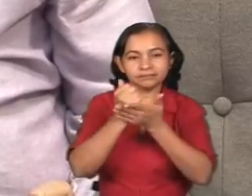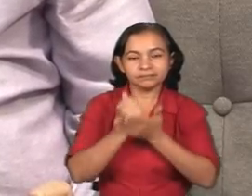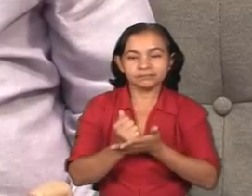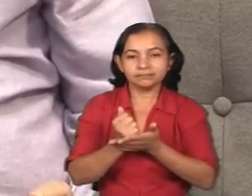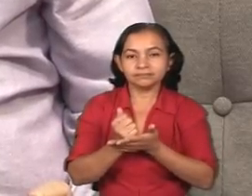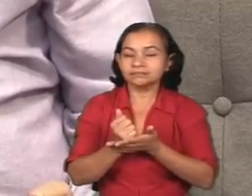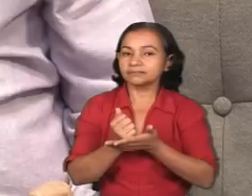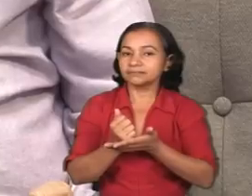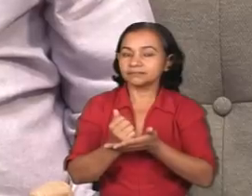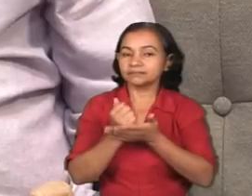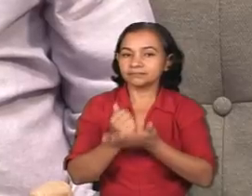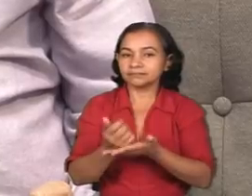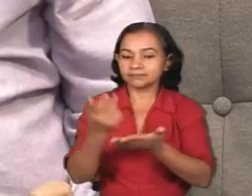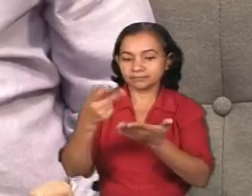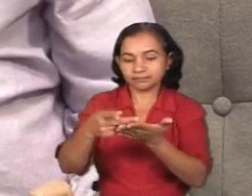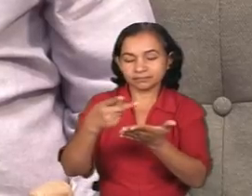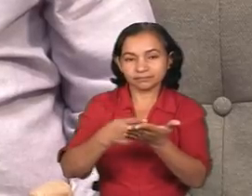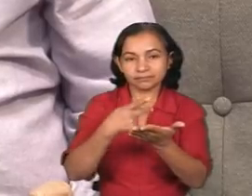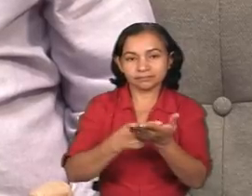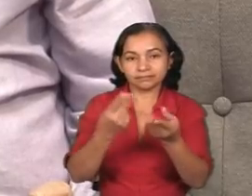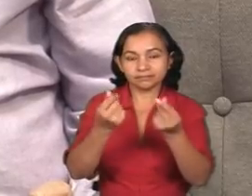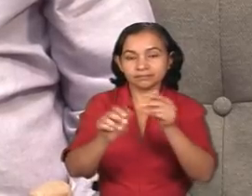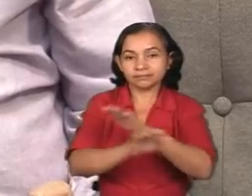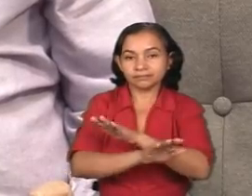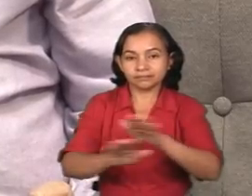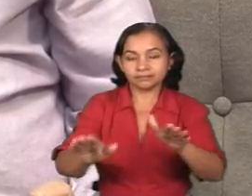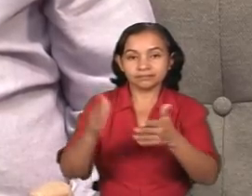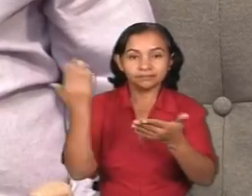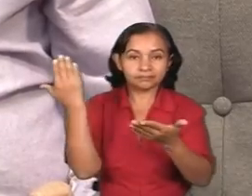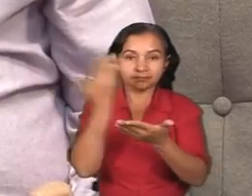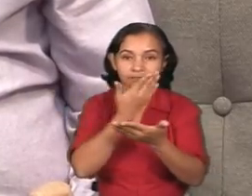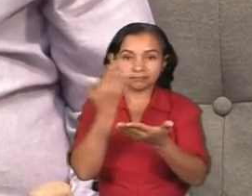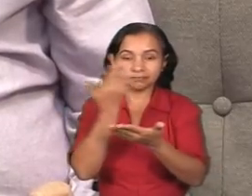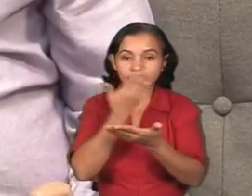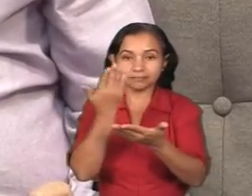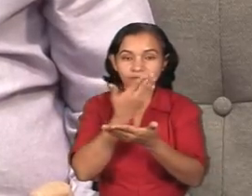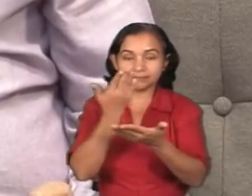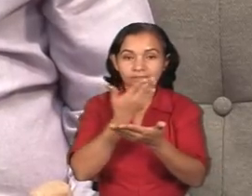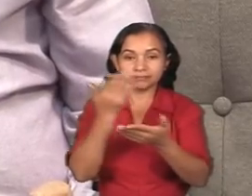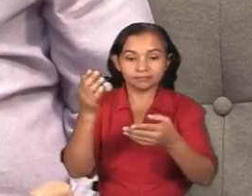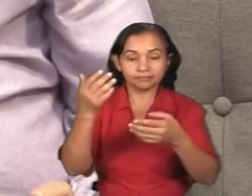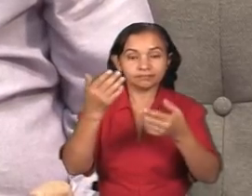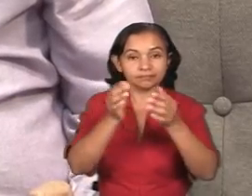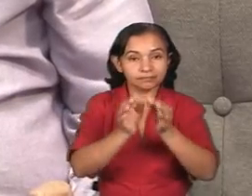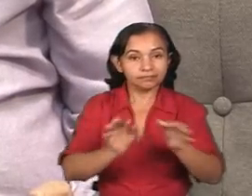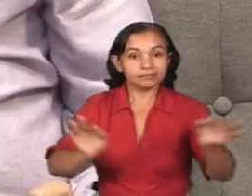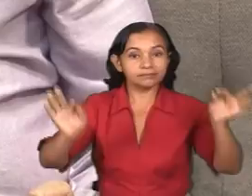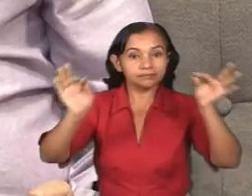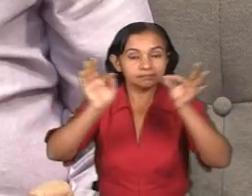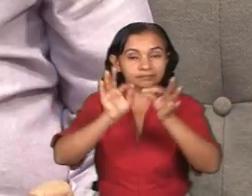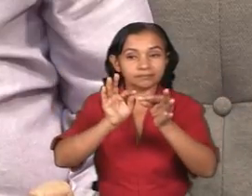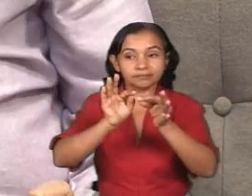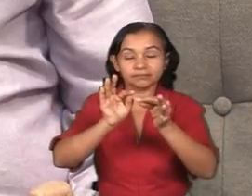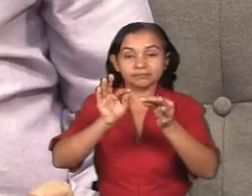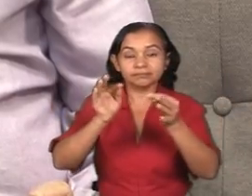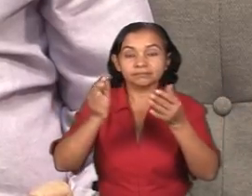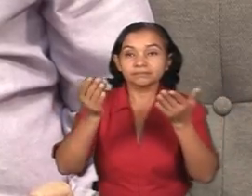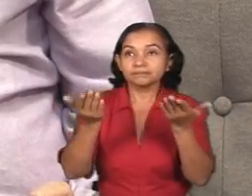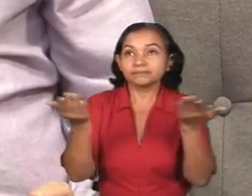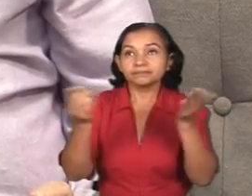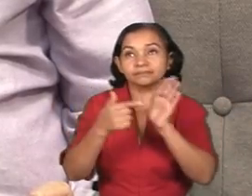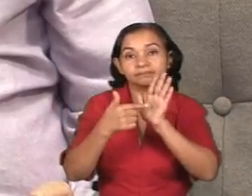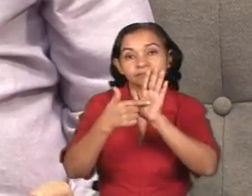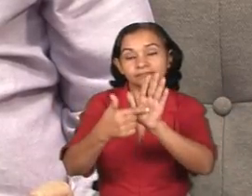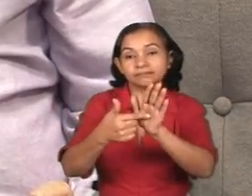como nos permite este año, con el presupuesto de este año, finalizar estudios de diseño, que son muy importantes también, avanzar en los estudios de diseño, por ejemplo,